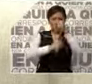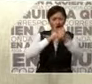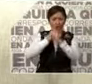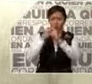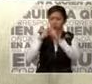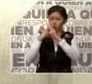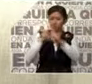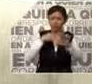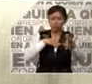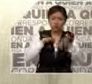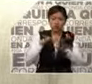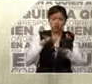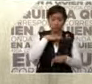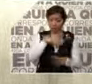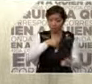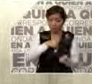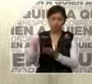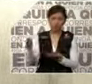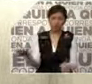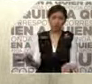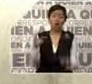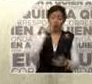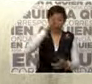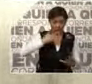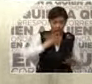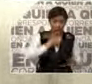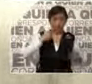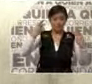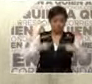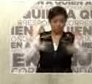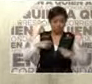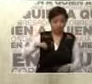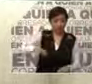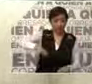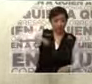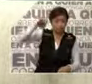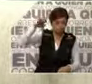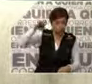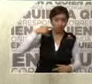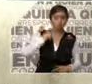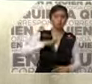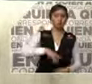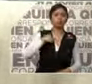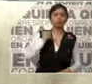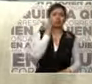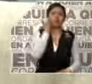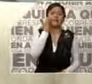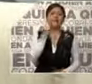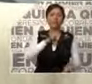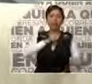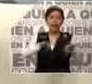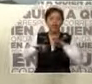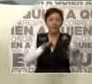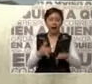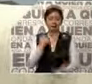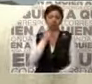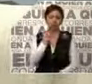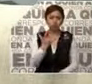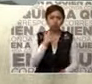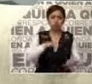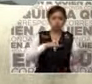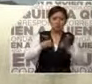a la basura. Y mire que hay personas de la tercera edad que tienen muchísima más energía, más ganas y más necesidad